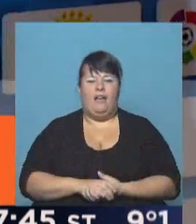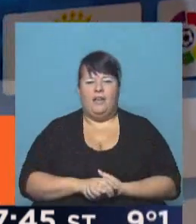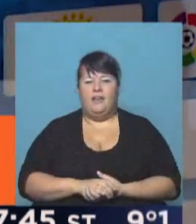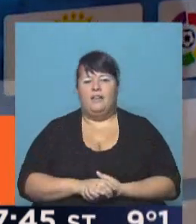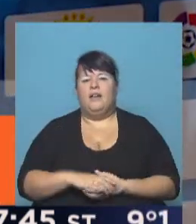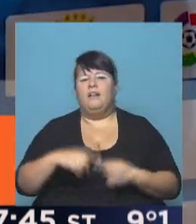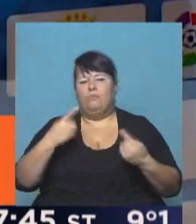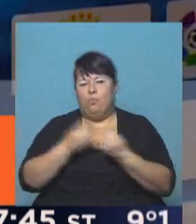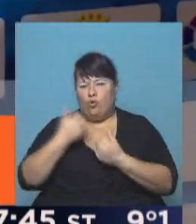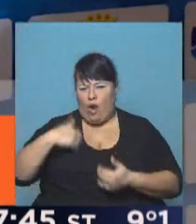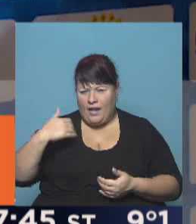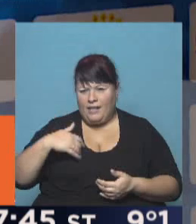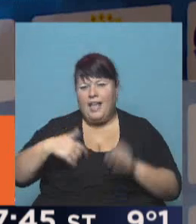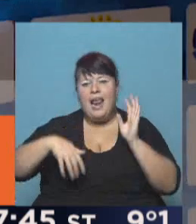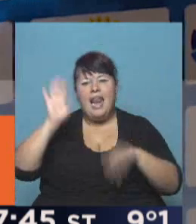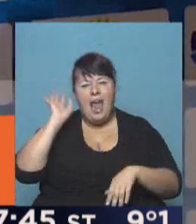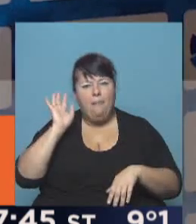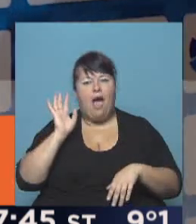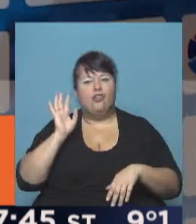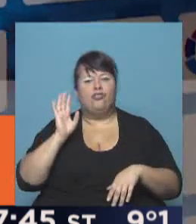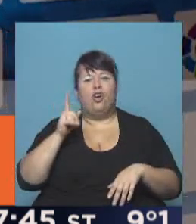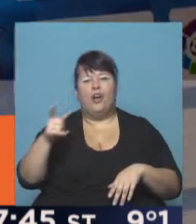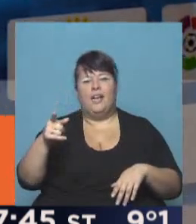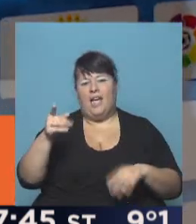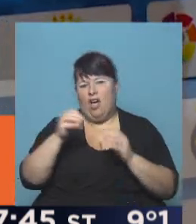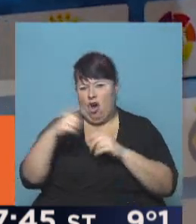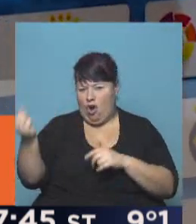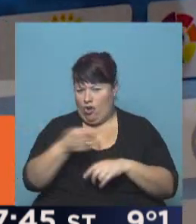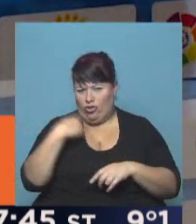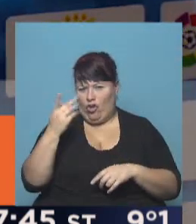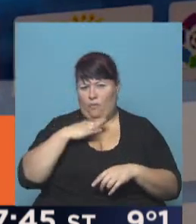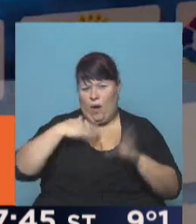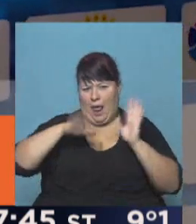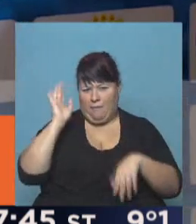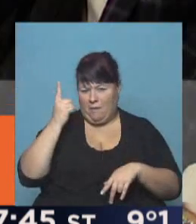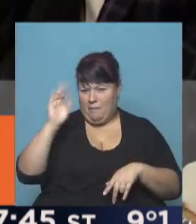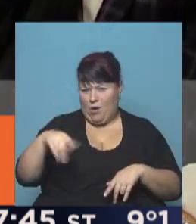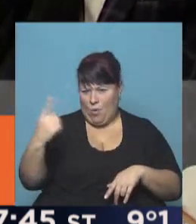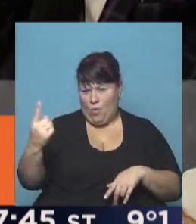había muchísimos argentinos y la mayoría sacando a Juanpi, después éramos todos de Boca.